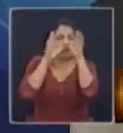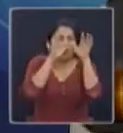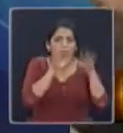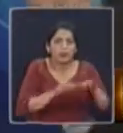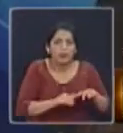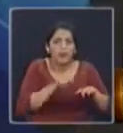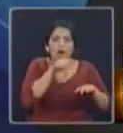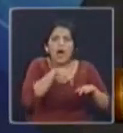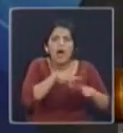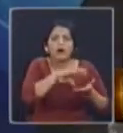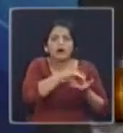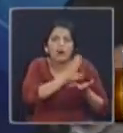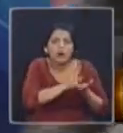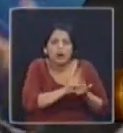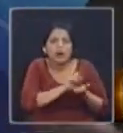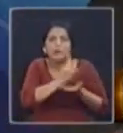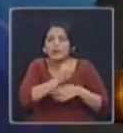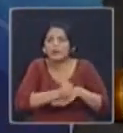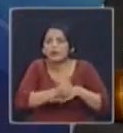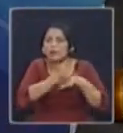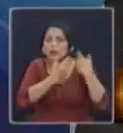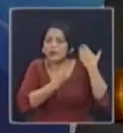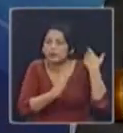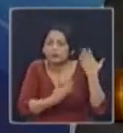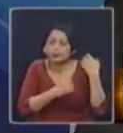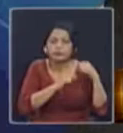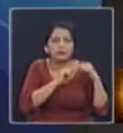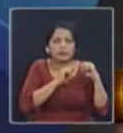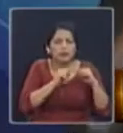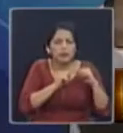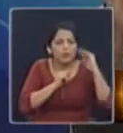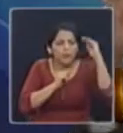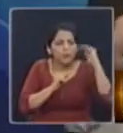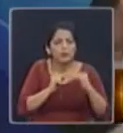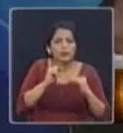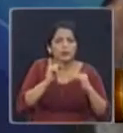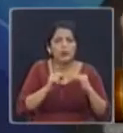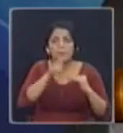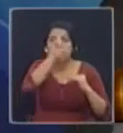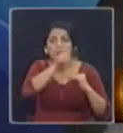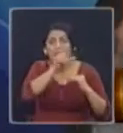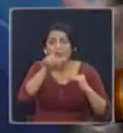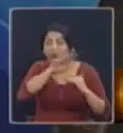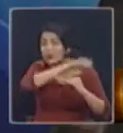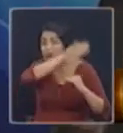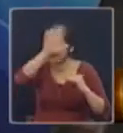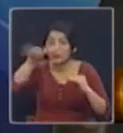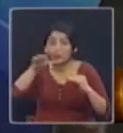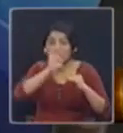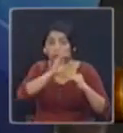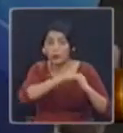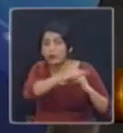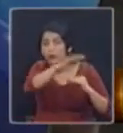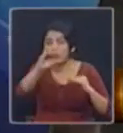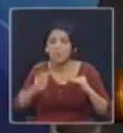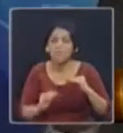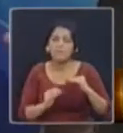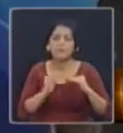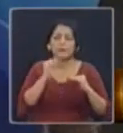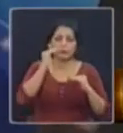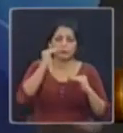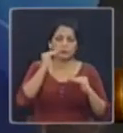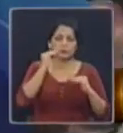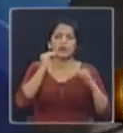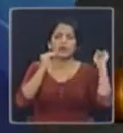partidos políticos, sobre todo el mundo. El pueblo ecuatoriano es el soberano, es el mandante. Que el pueblo ecuatoriano decida cuál